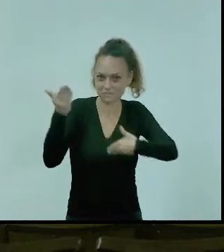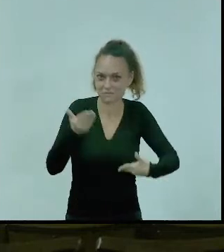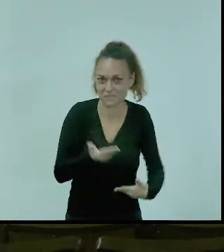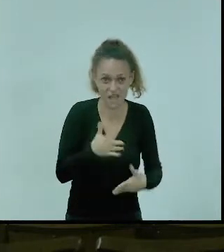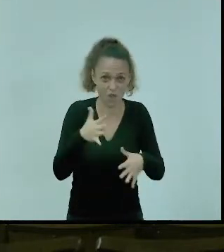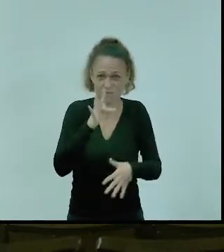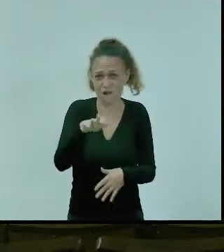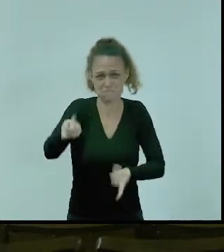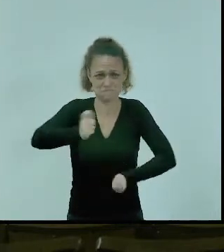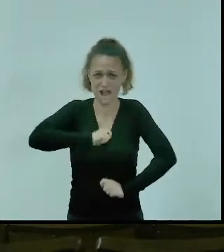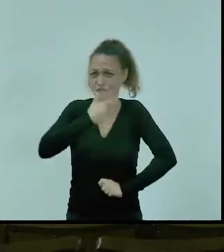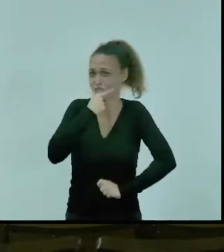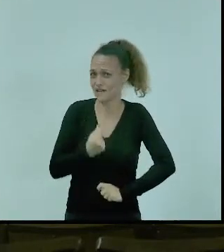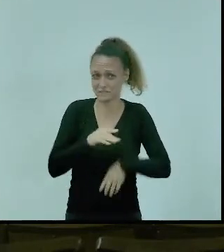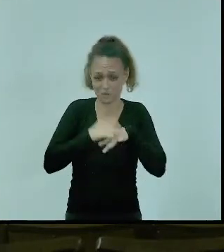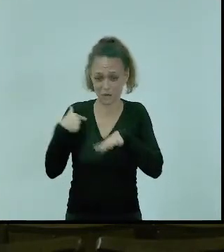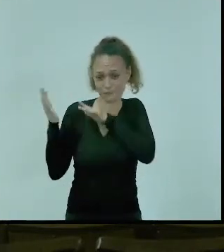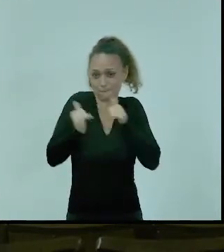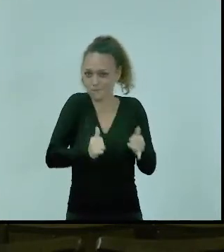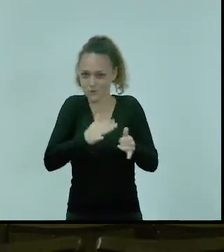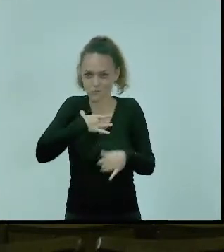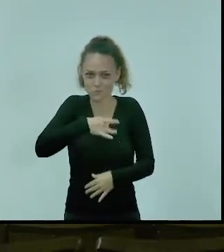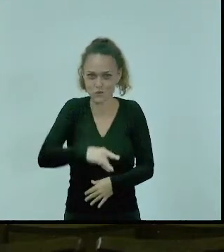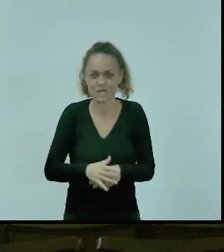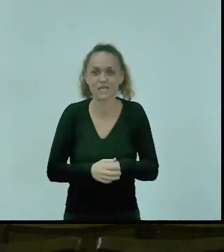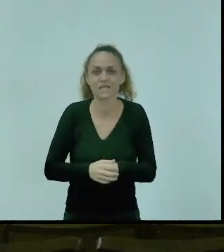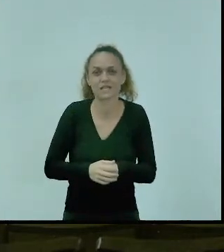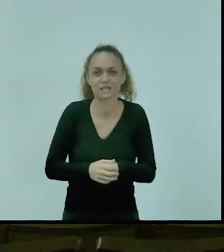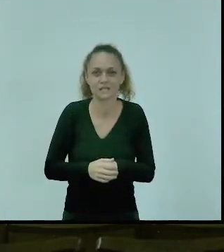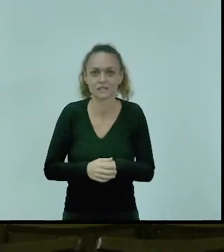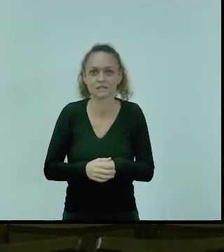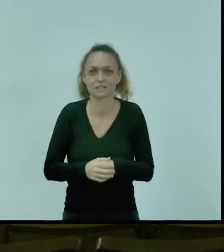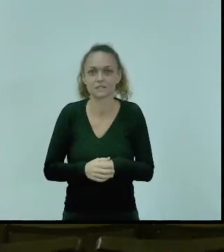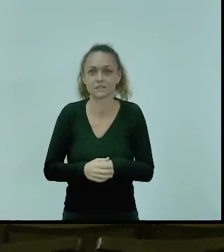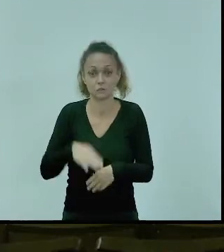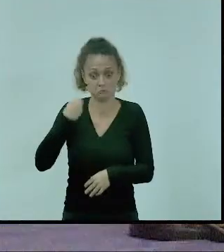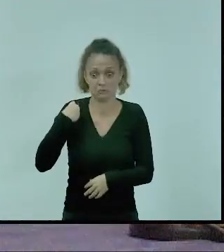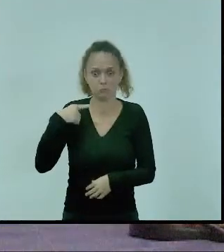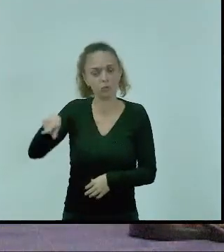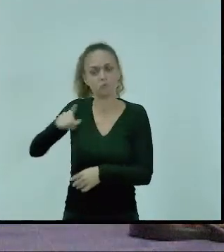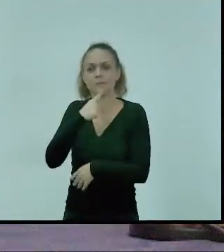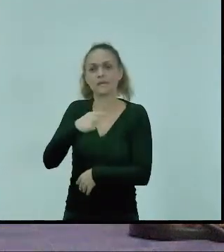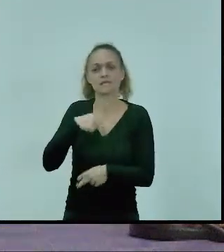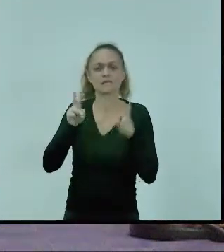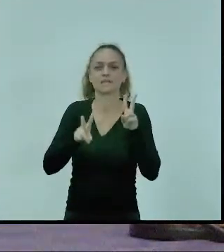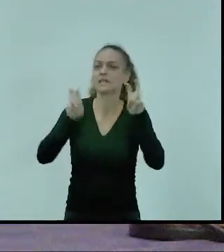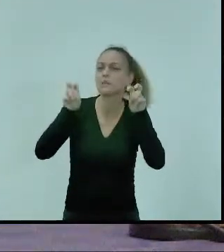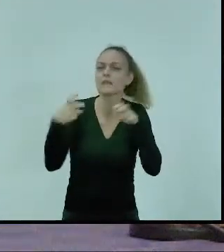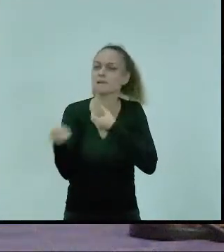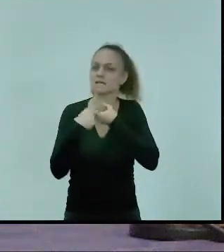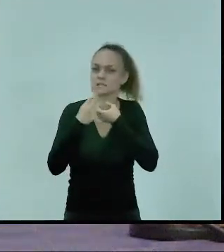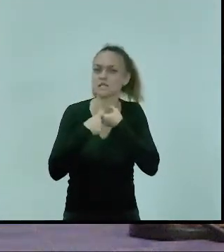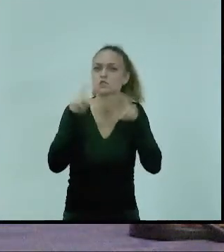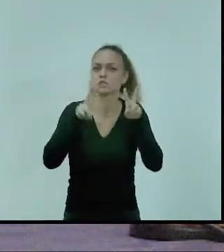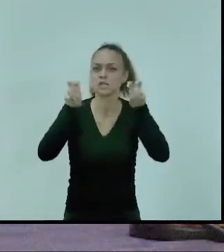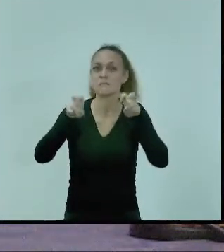todo mucho más fácil para estar aquí. Cuando me plantearon la participación sobre lo que es la arqueosismología